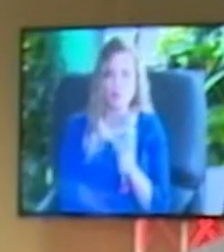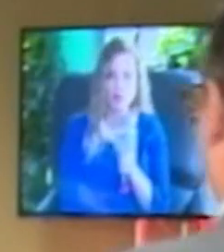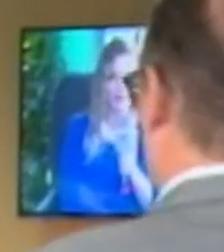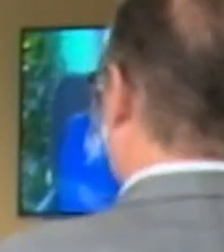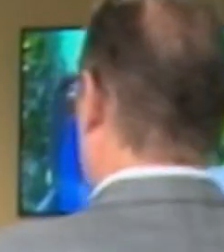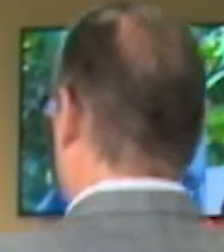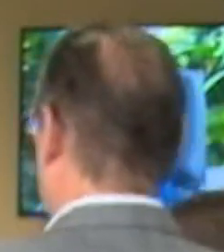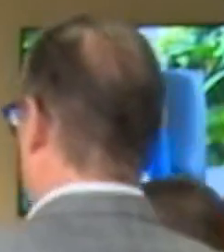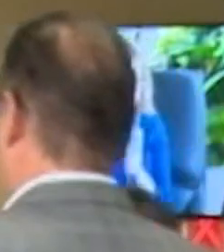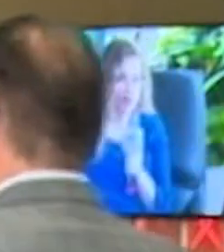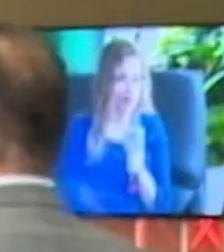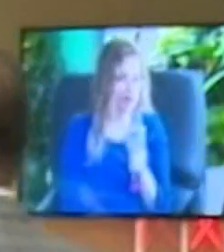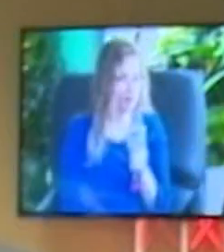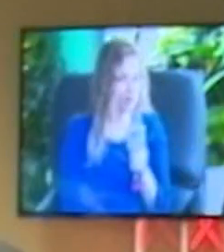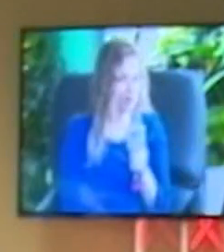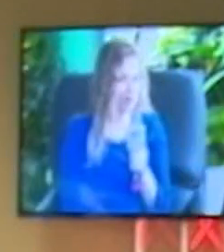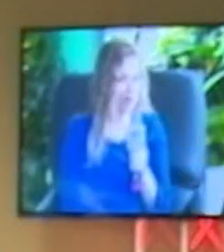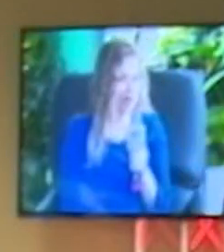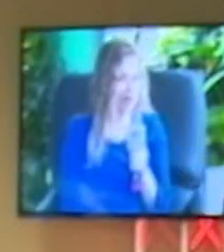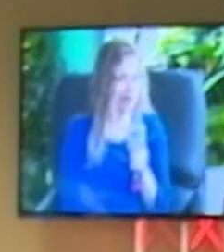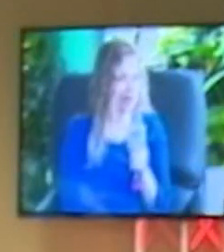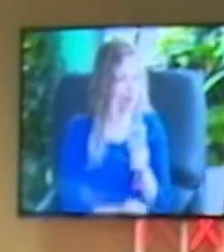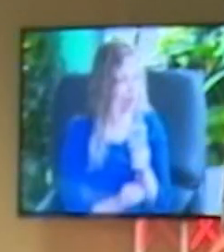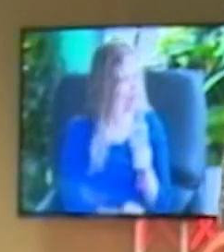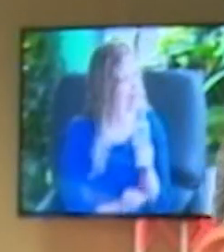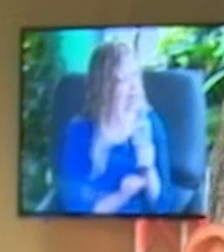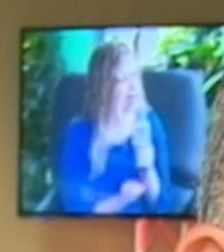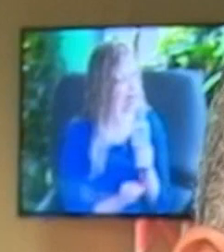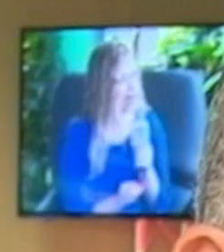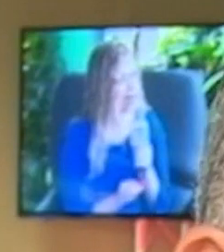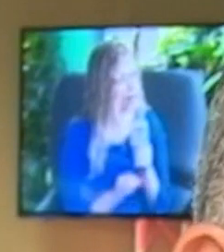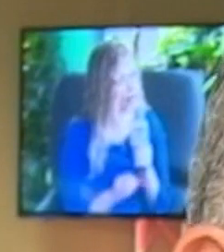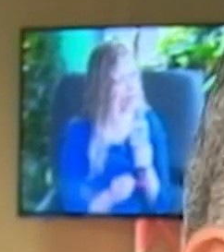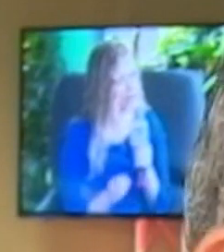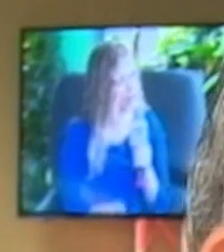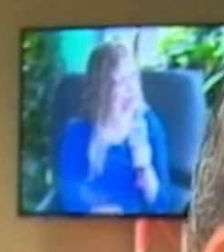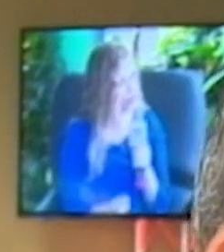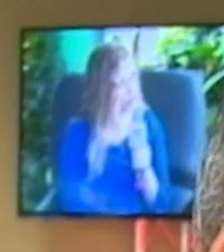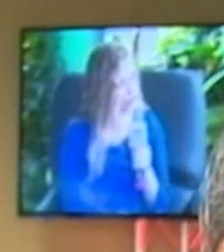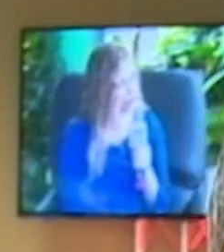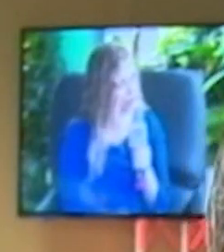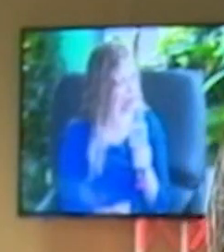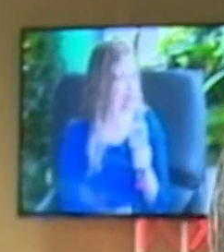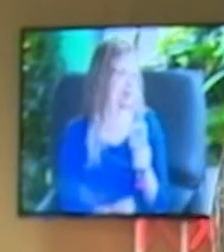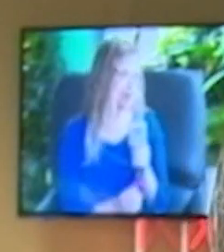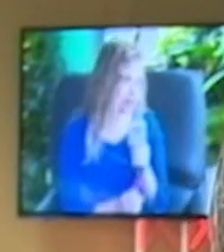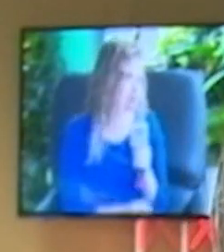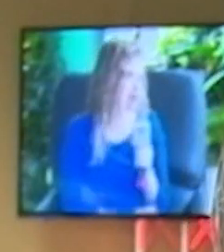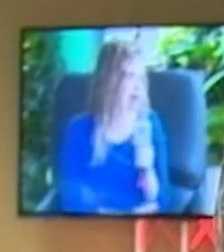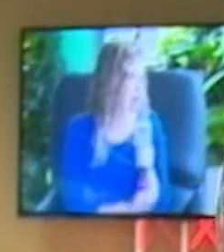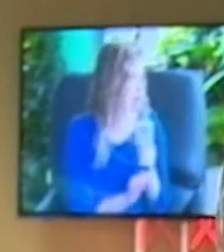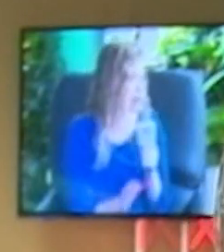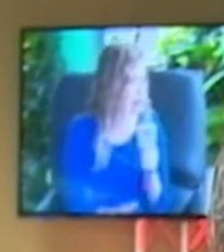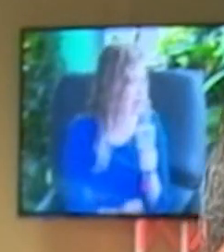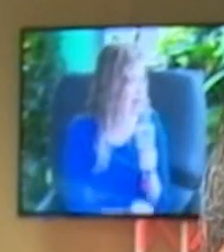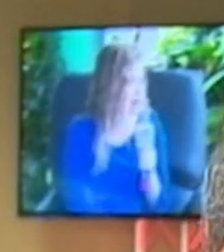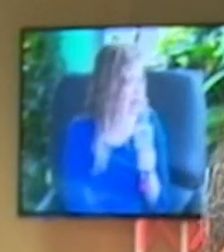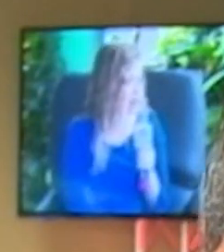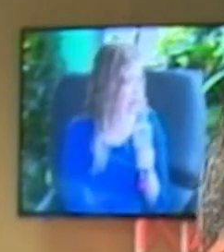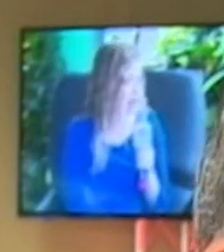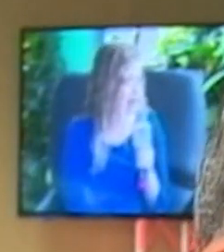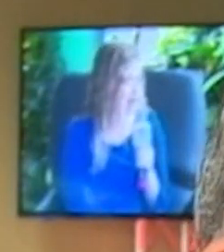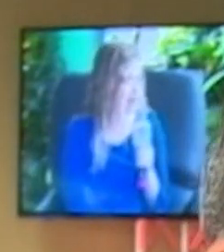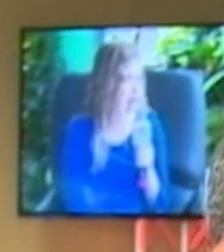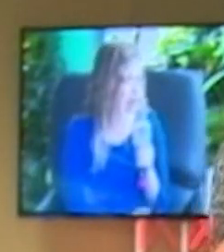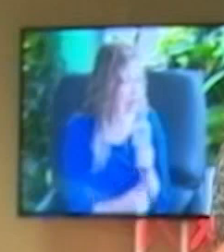es la secretaría, la primera secretaría, y el otro puesto estaríamos valorándolo con cada una de estas fracciones